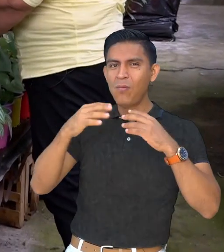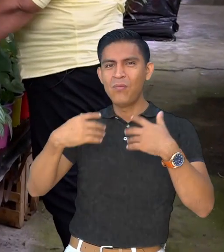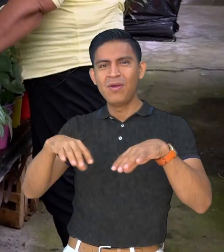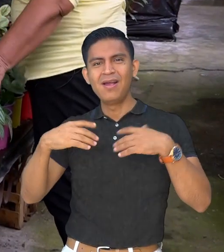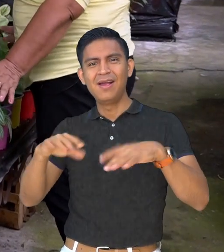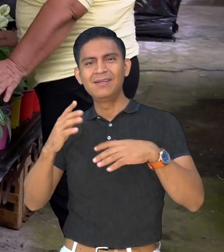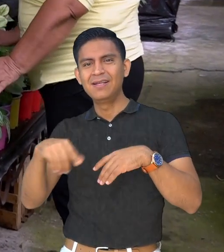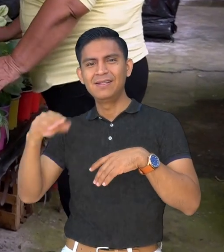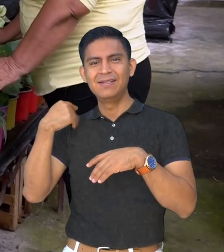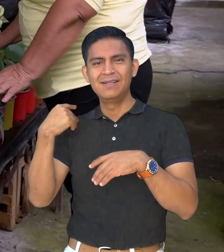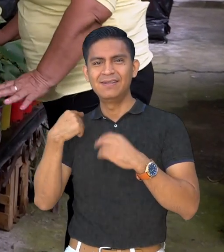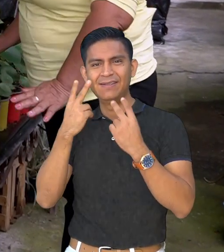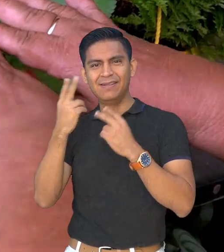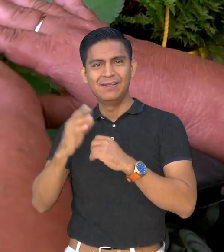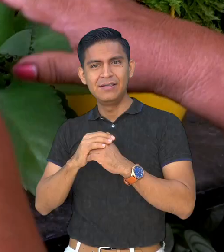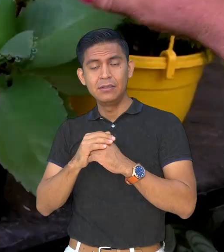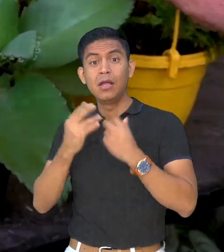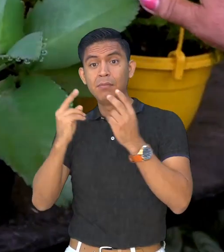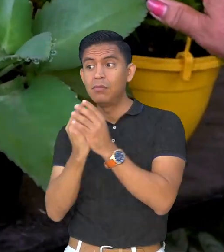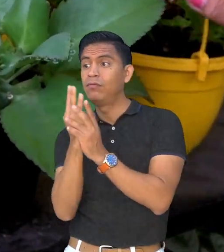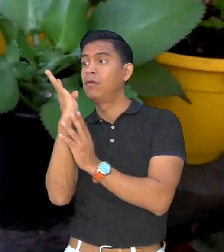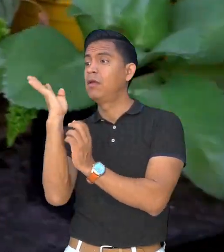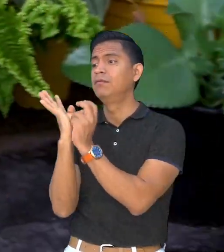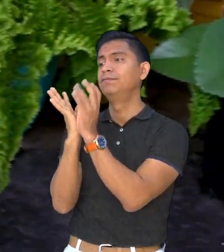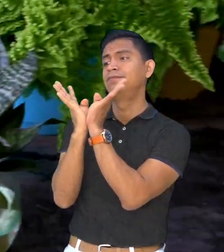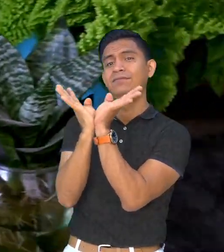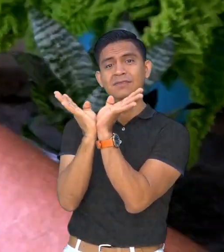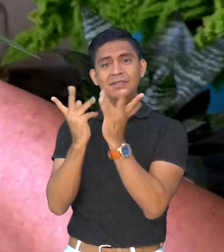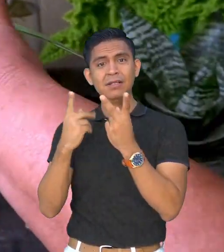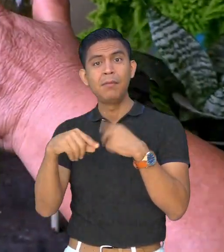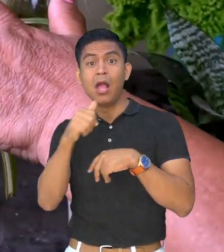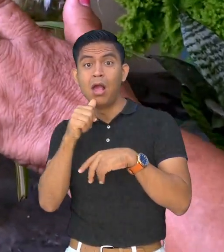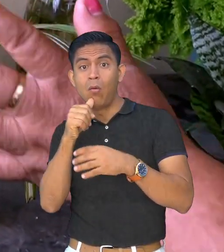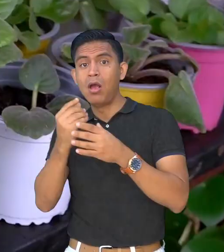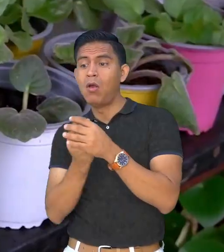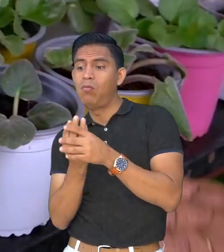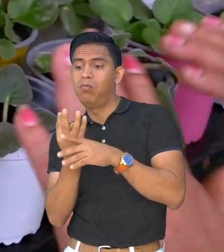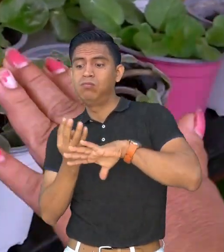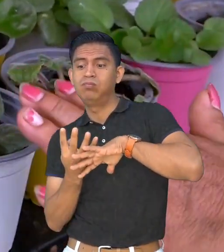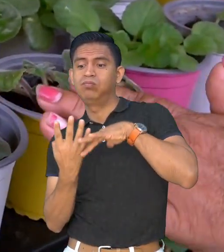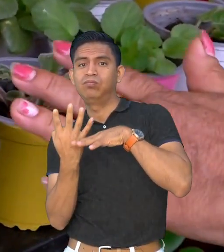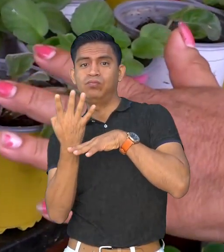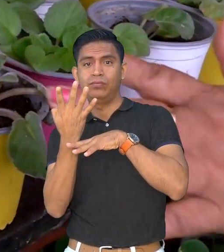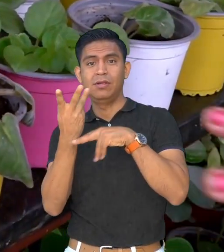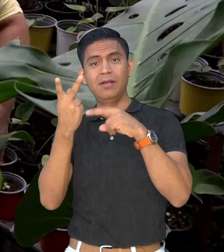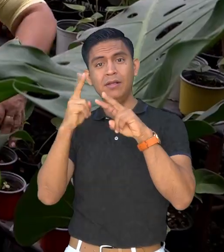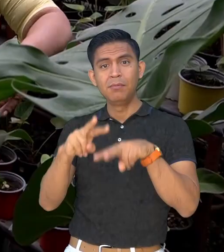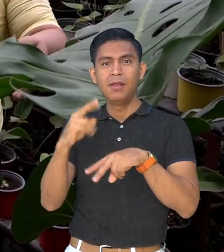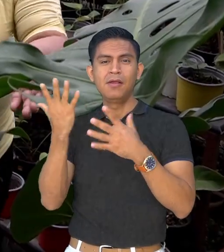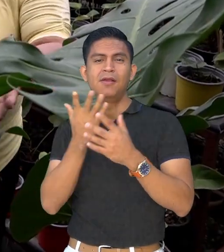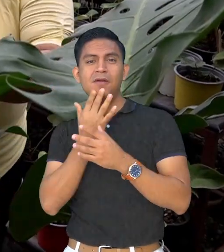son plantas del dinero o piperonias, helechos, plantas de agua y violetas